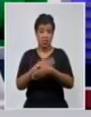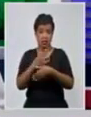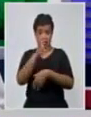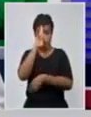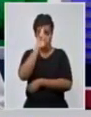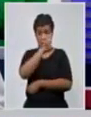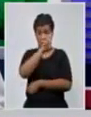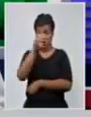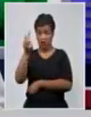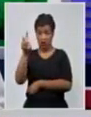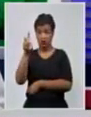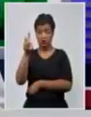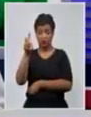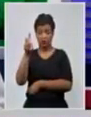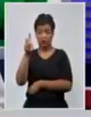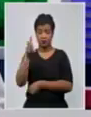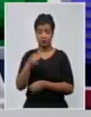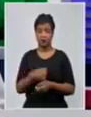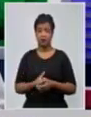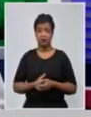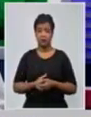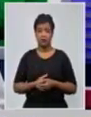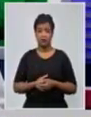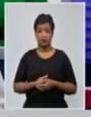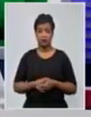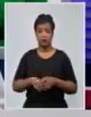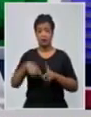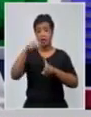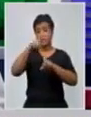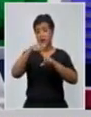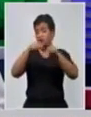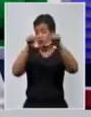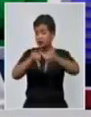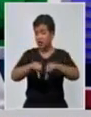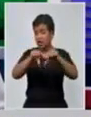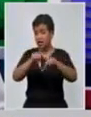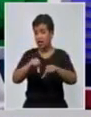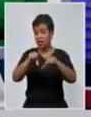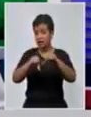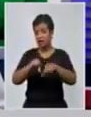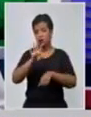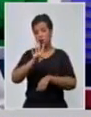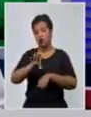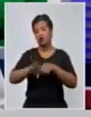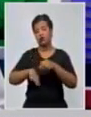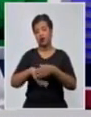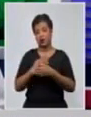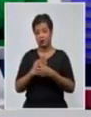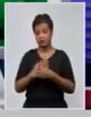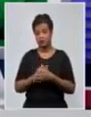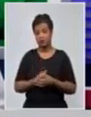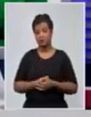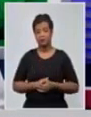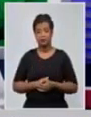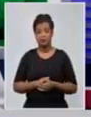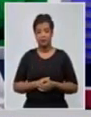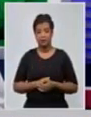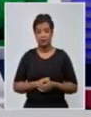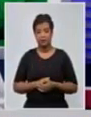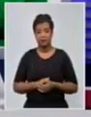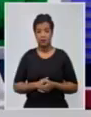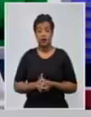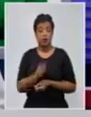en una sala hospitalaria y en terapia intensiva estuvo 4 días.